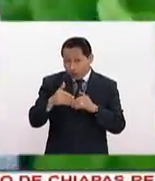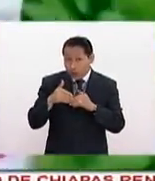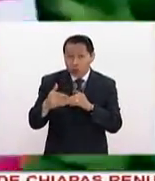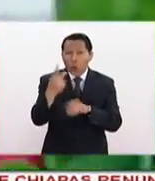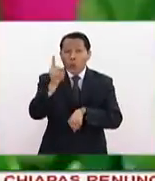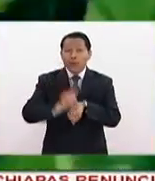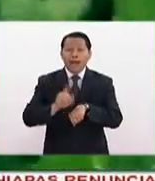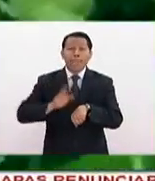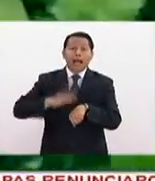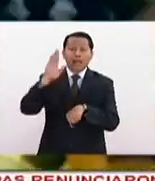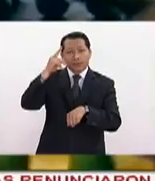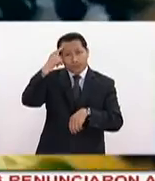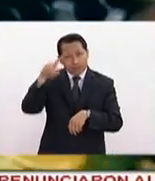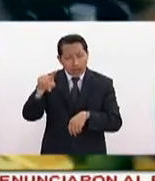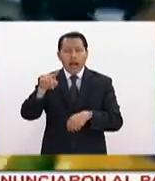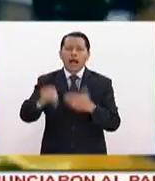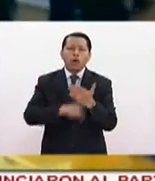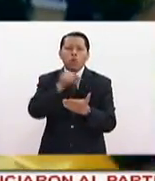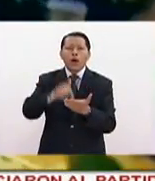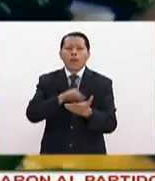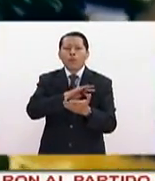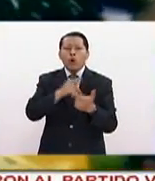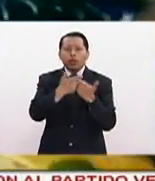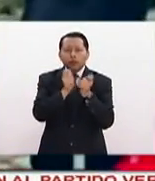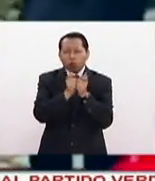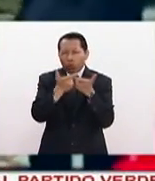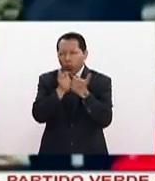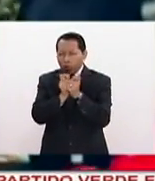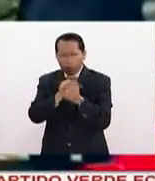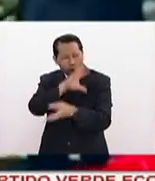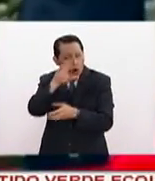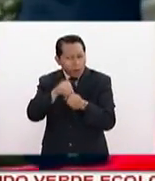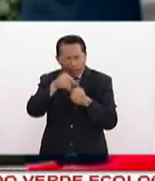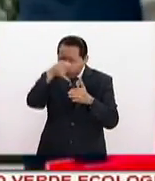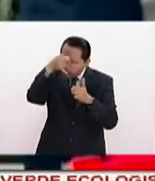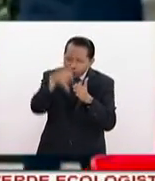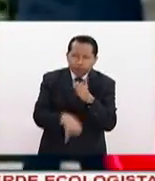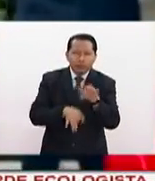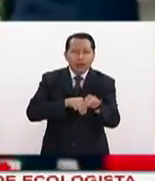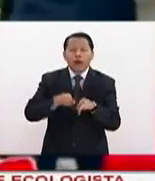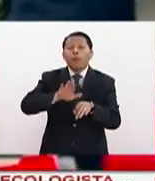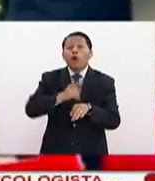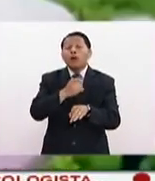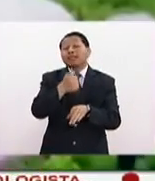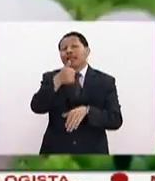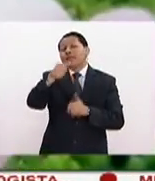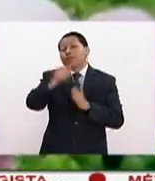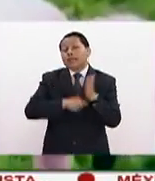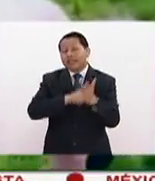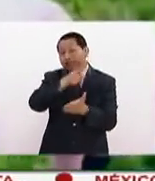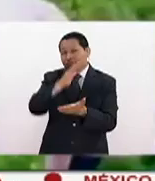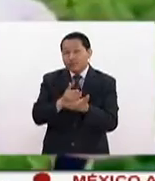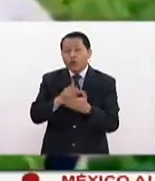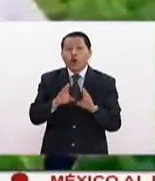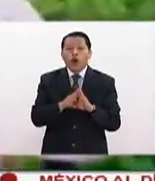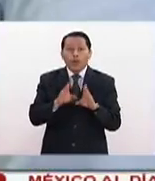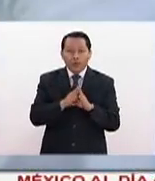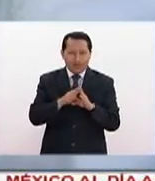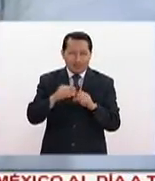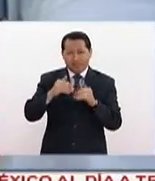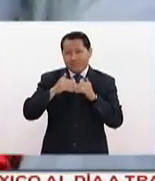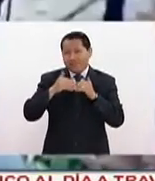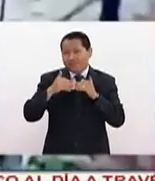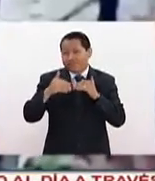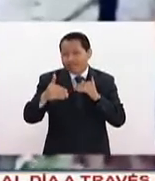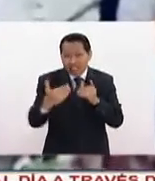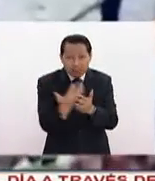un día para dar espacio a que los grupos trabajen detalladamente. Esto debido al paro por 6 meses que tendrán las